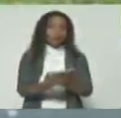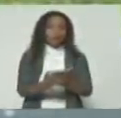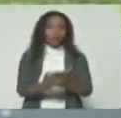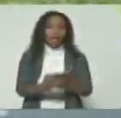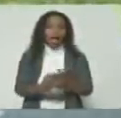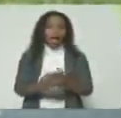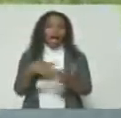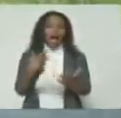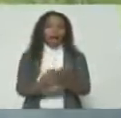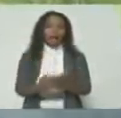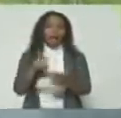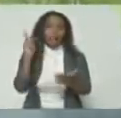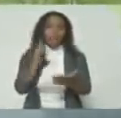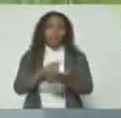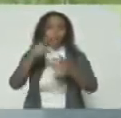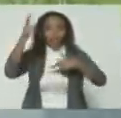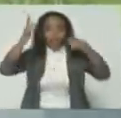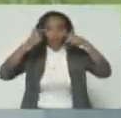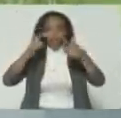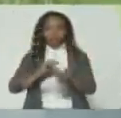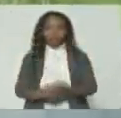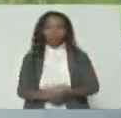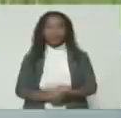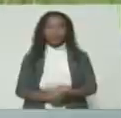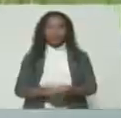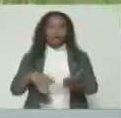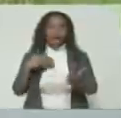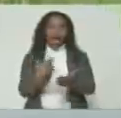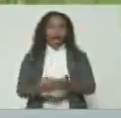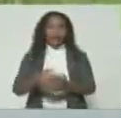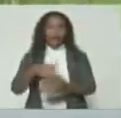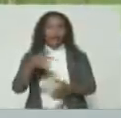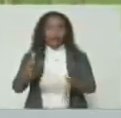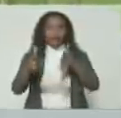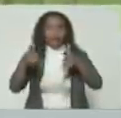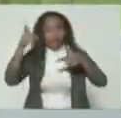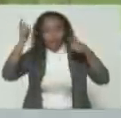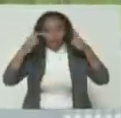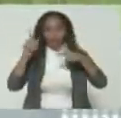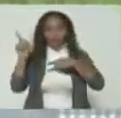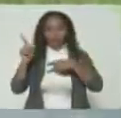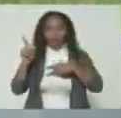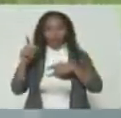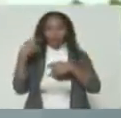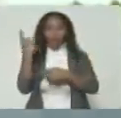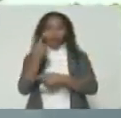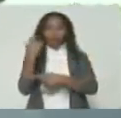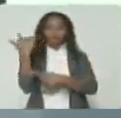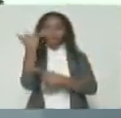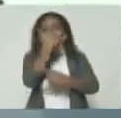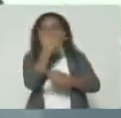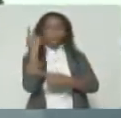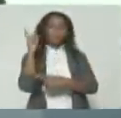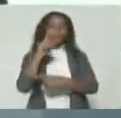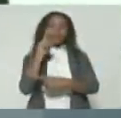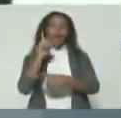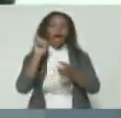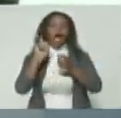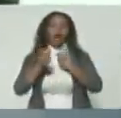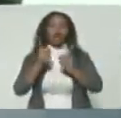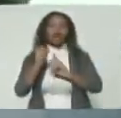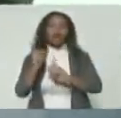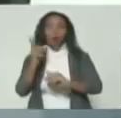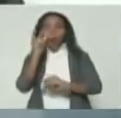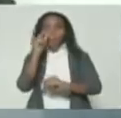hasta que llegó Chávez, pura demagogia, puro engaño, pura mentira,